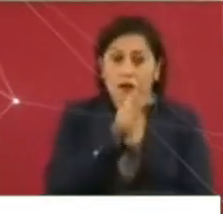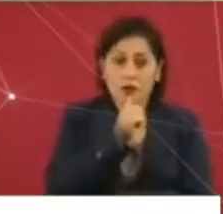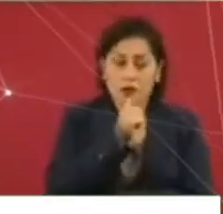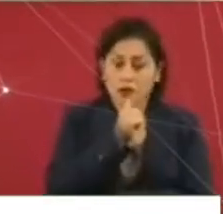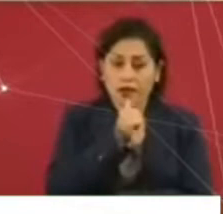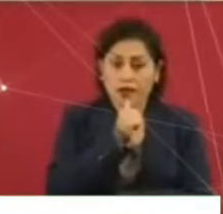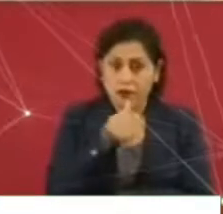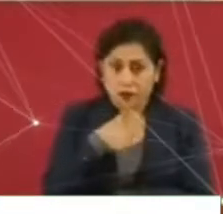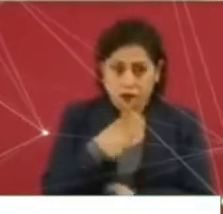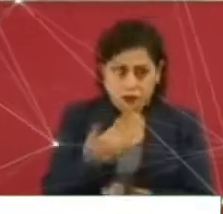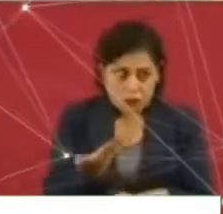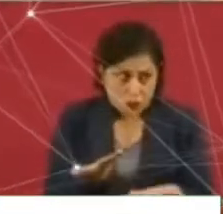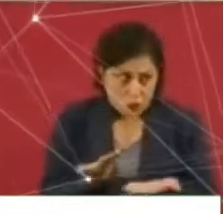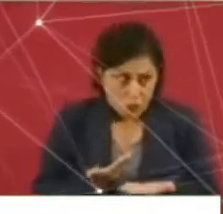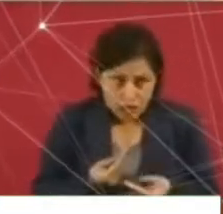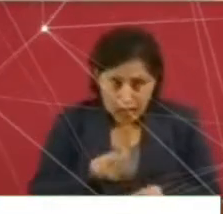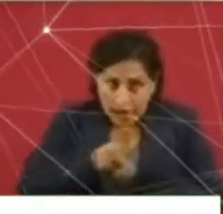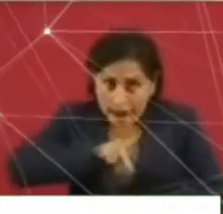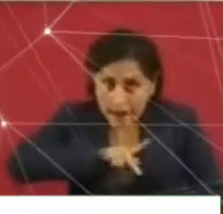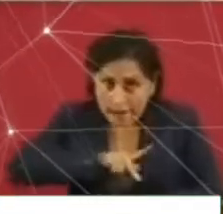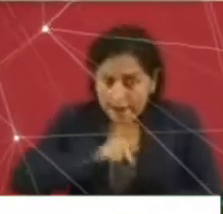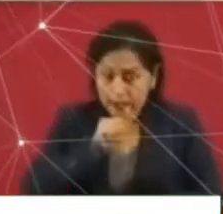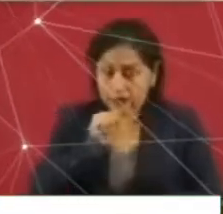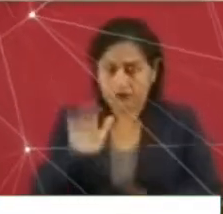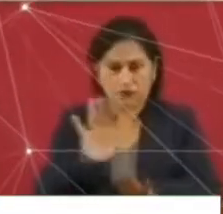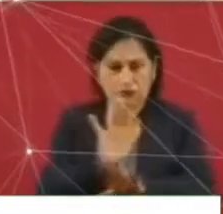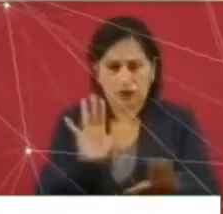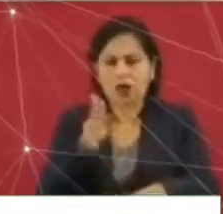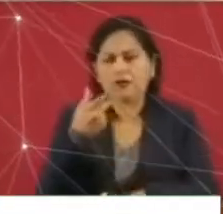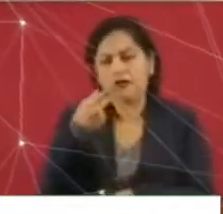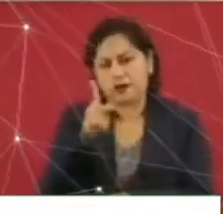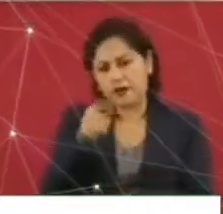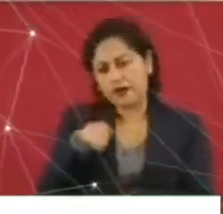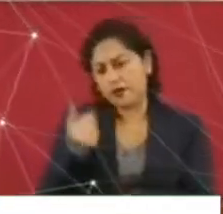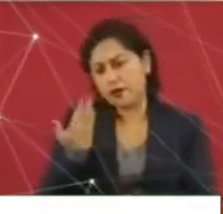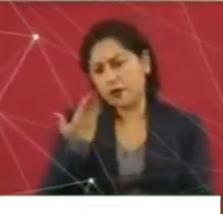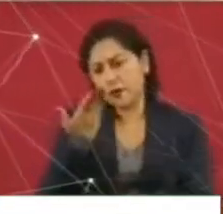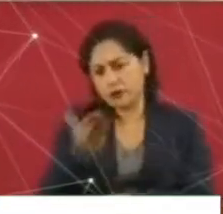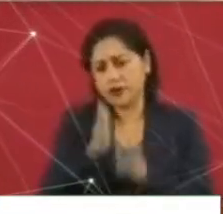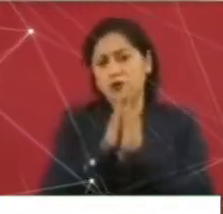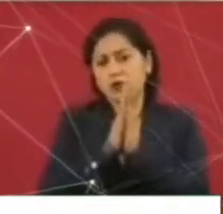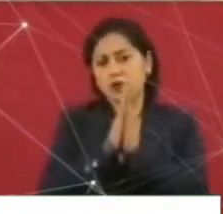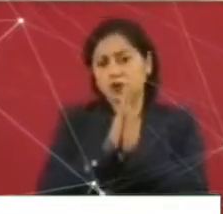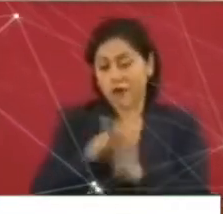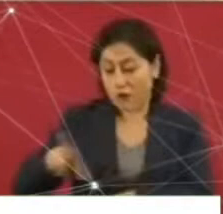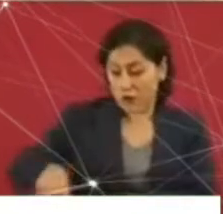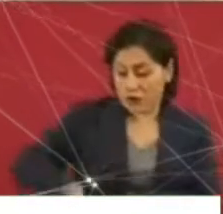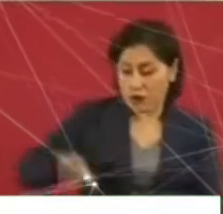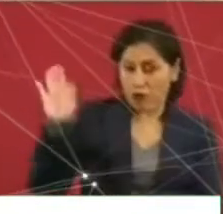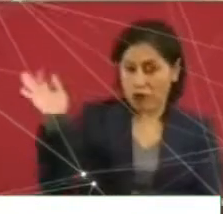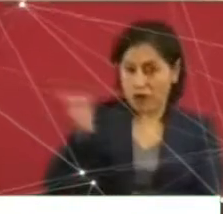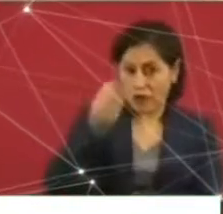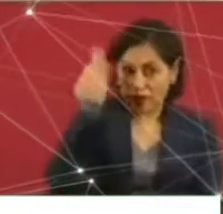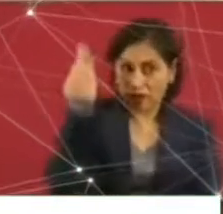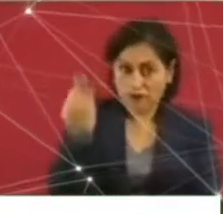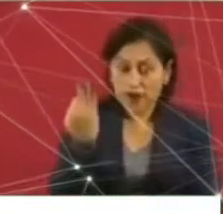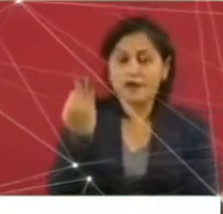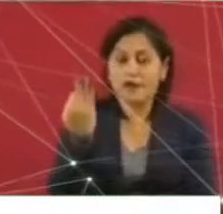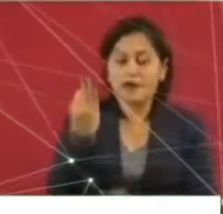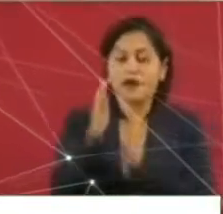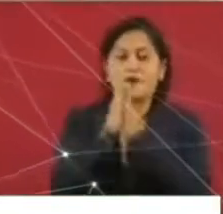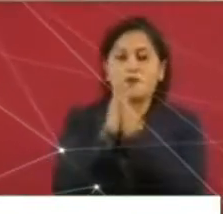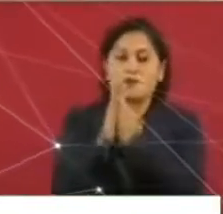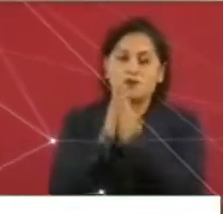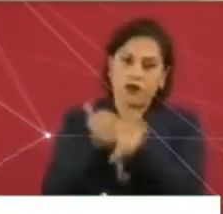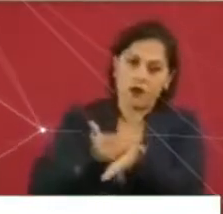espero nada. Pero lo que sí espero es que el gobierno federal de alguna manera pare